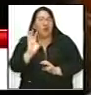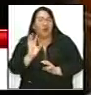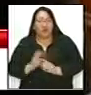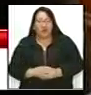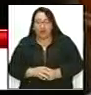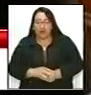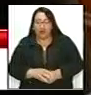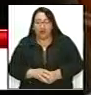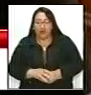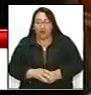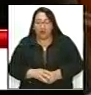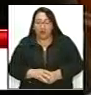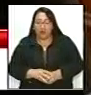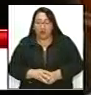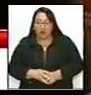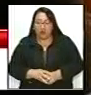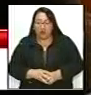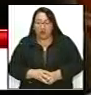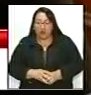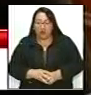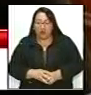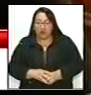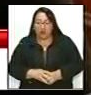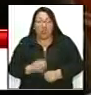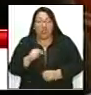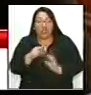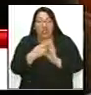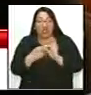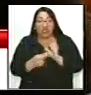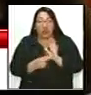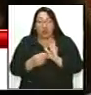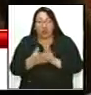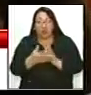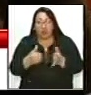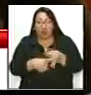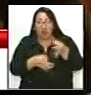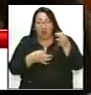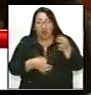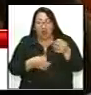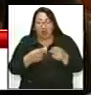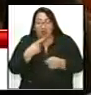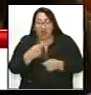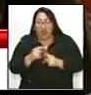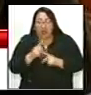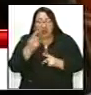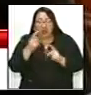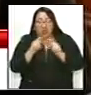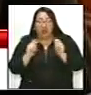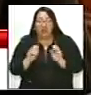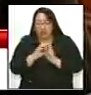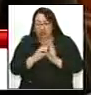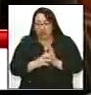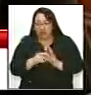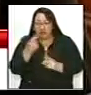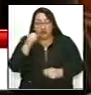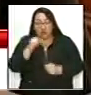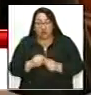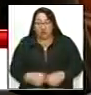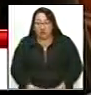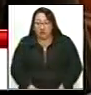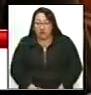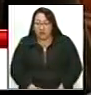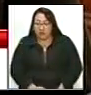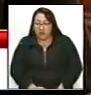selectiva de estas resoluciones. Y en la primera resolución del Tribunal Constitucional, para recordar, y